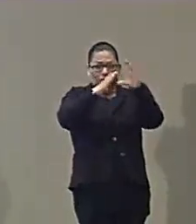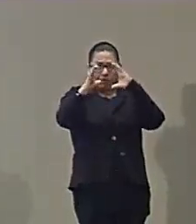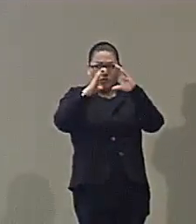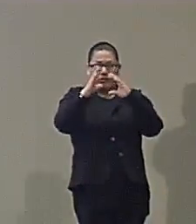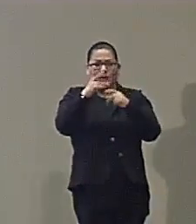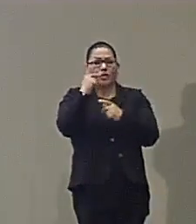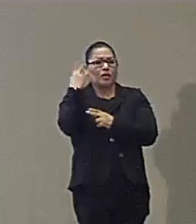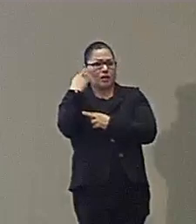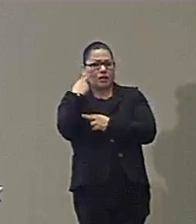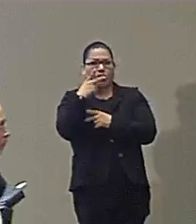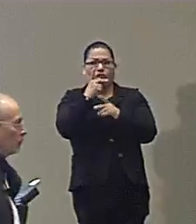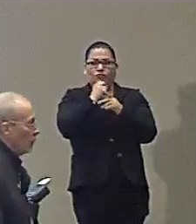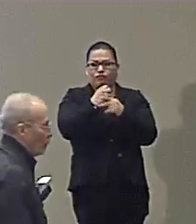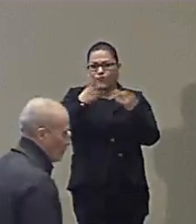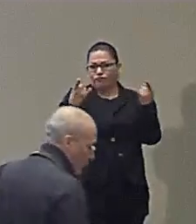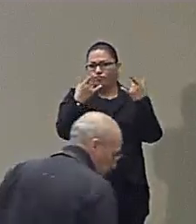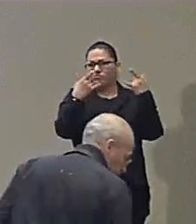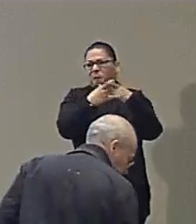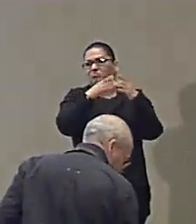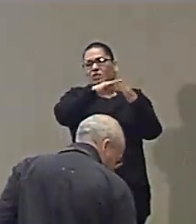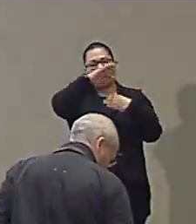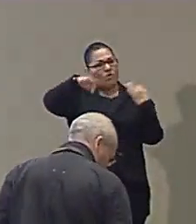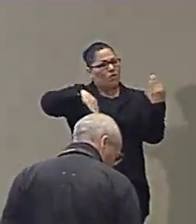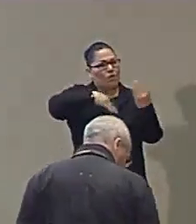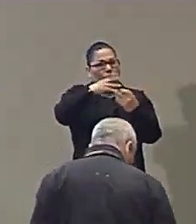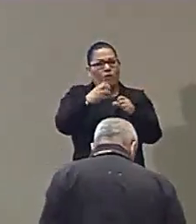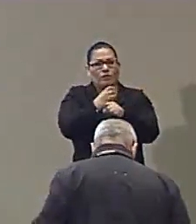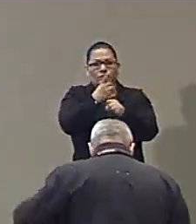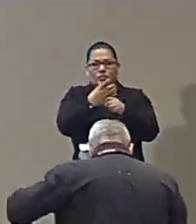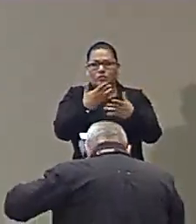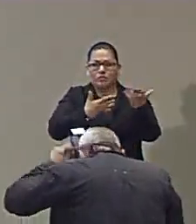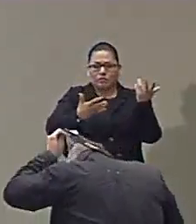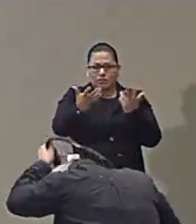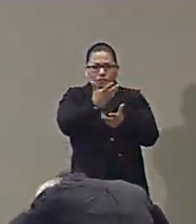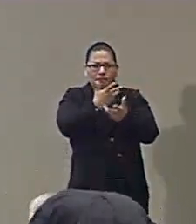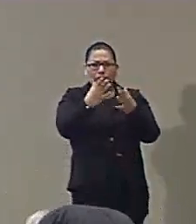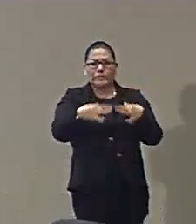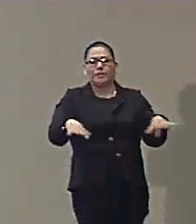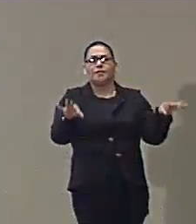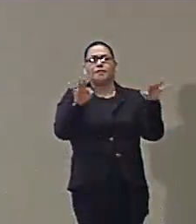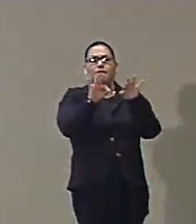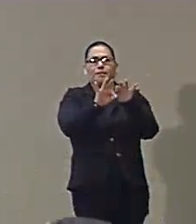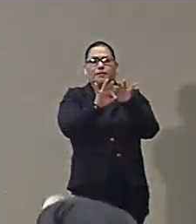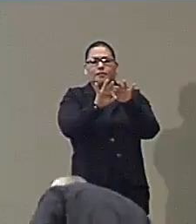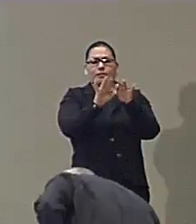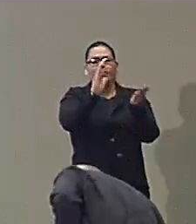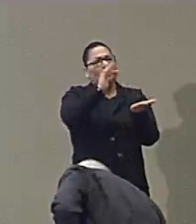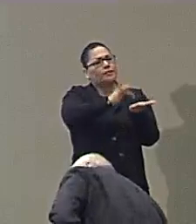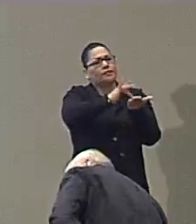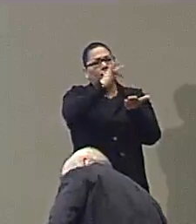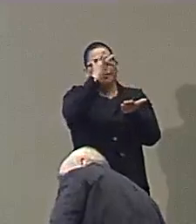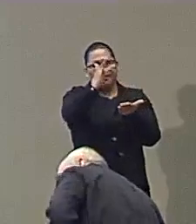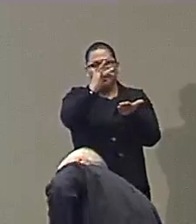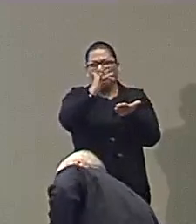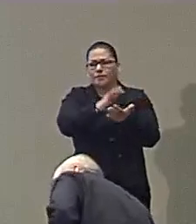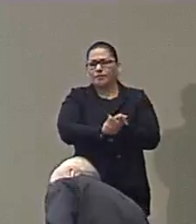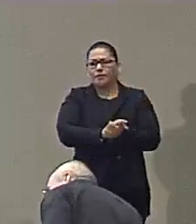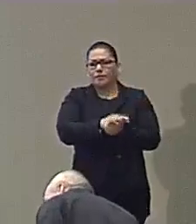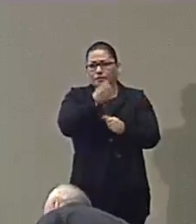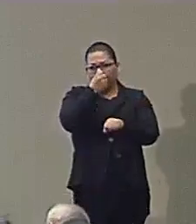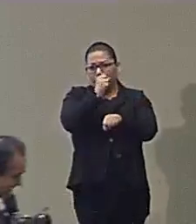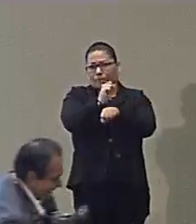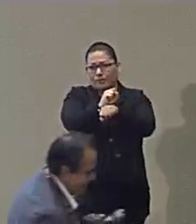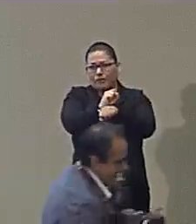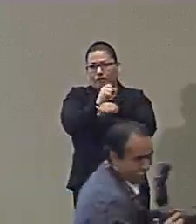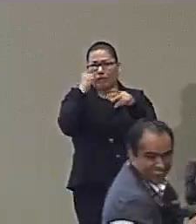que nos ayudan a transmitir a la sociedad este importante evento quiero agradecer de manera muy especial a la secretaria